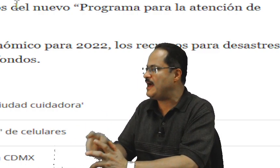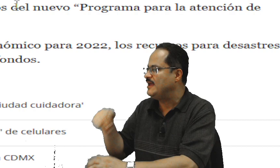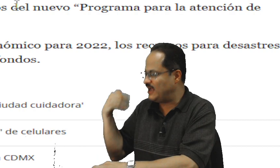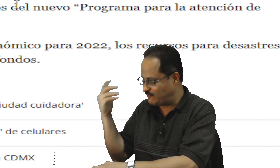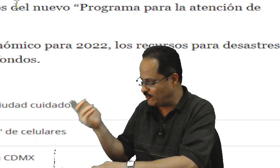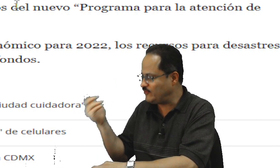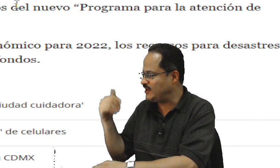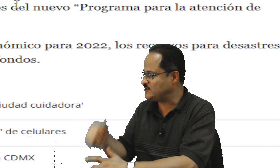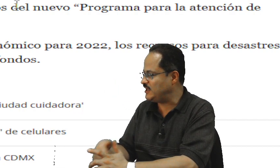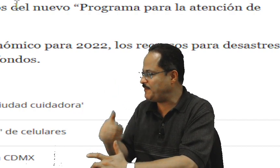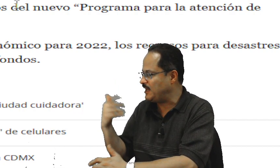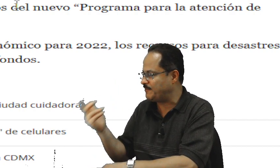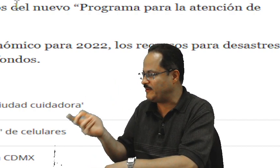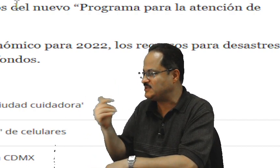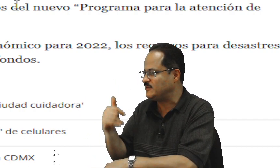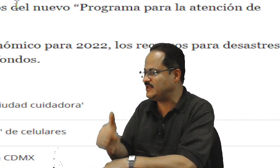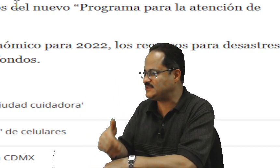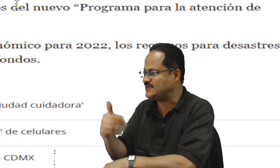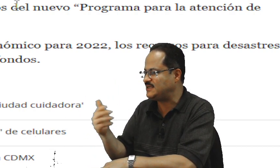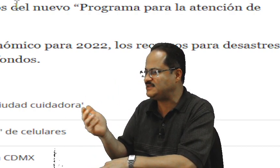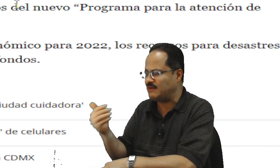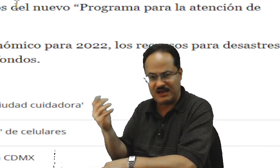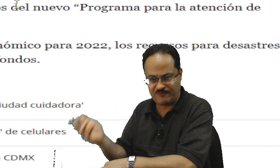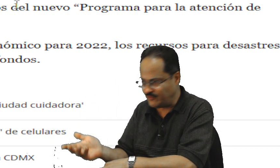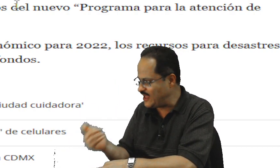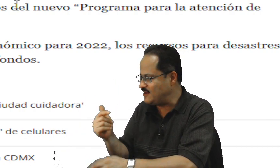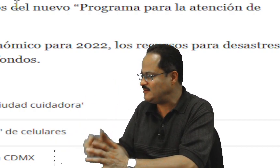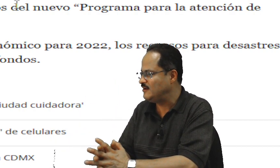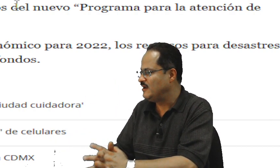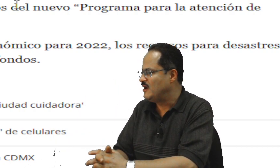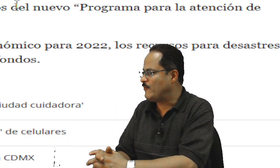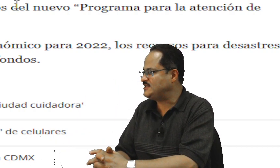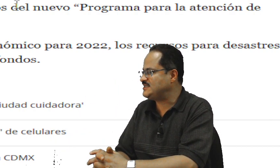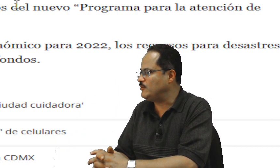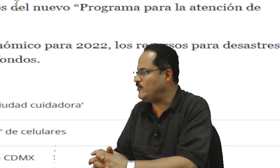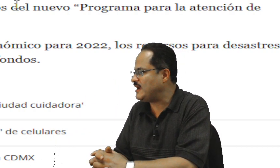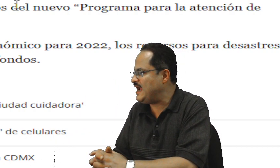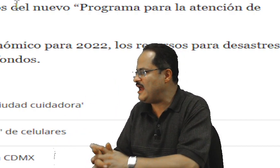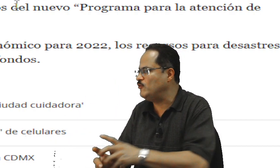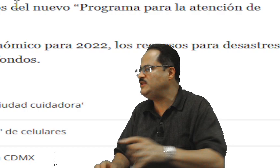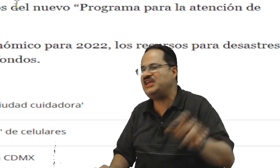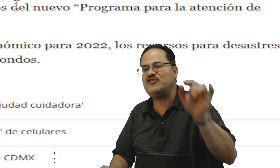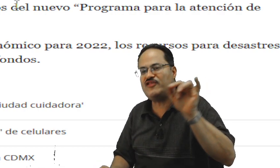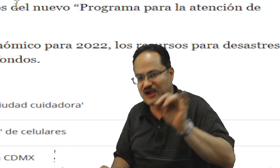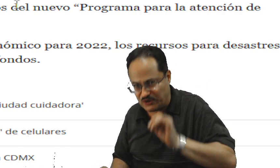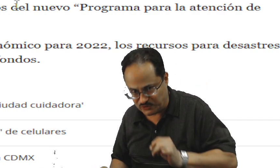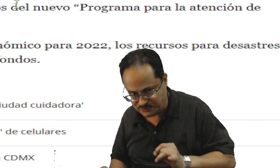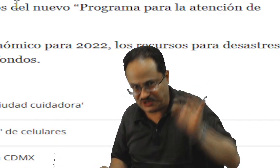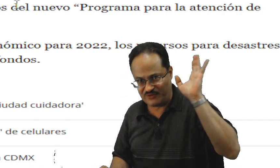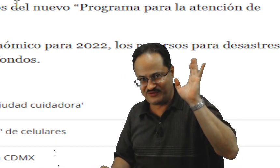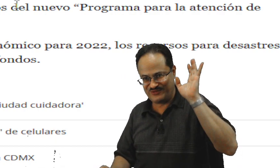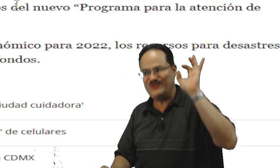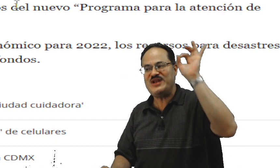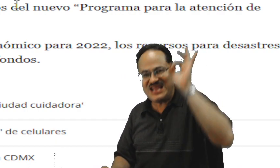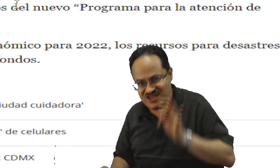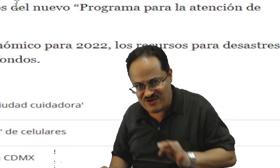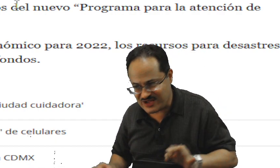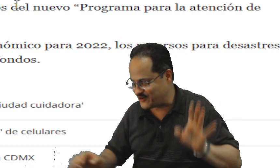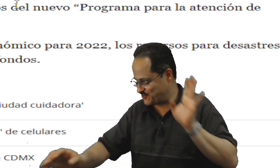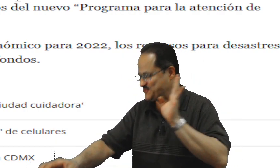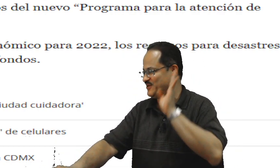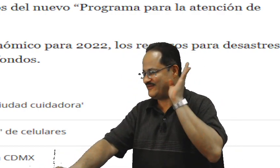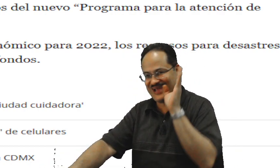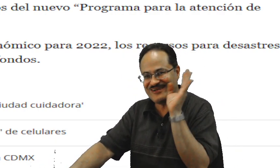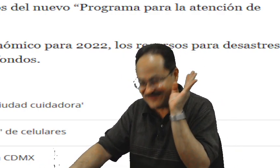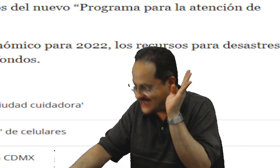iba el fondo Nacional para la prevención de desastres el fonden pues aseguró que era un nido de corrupción un nido de